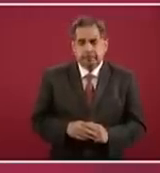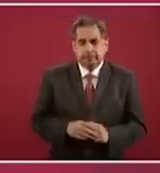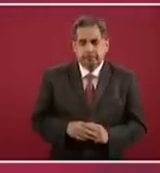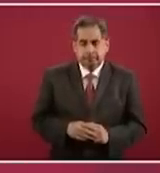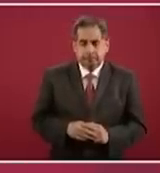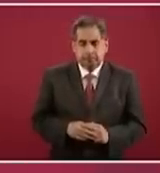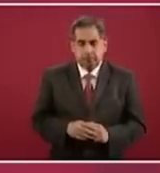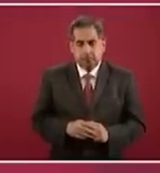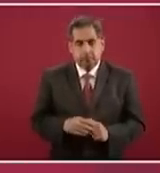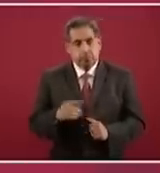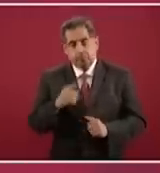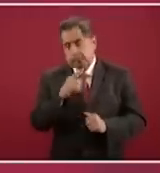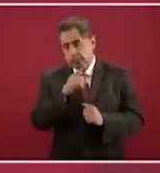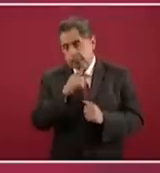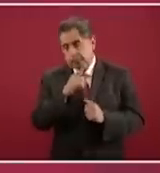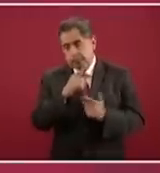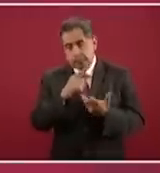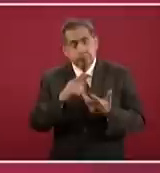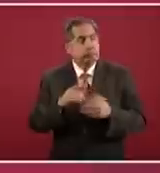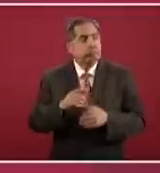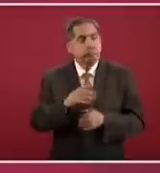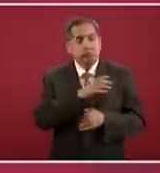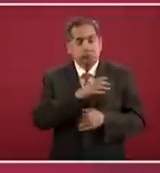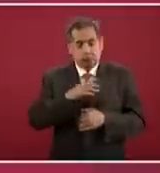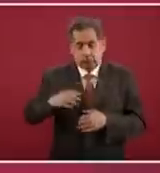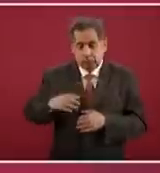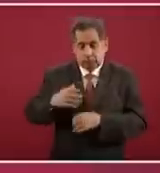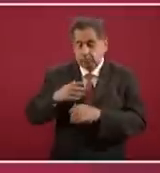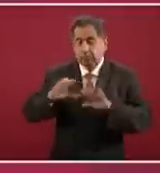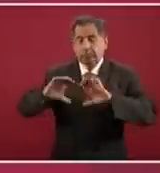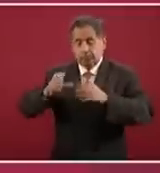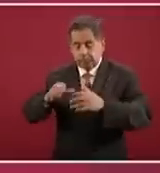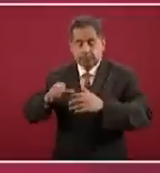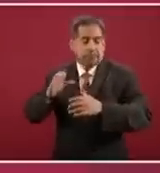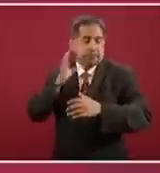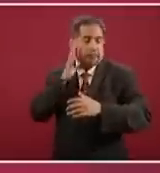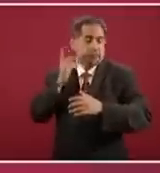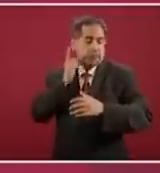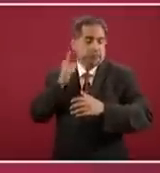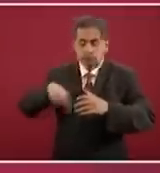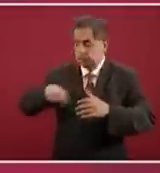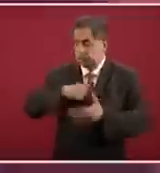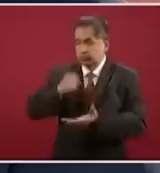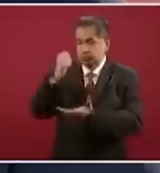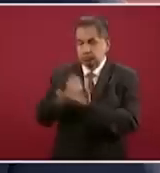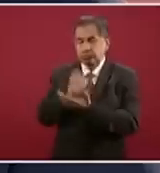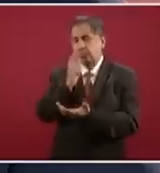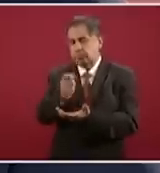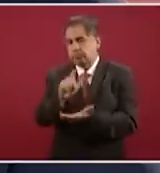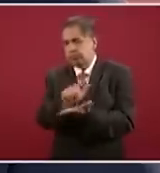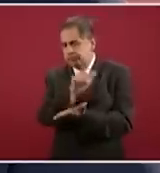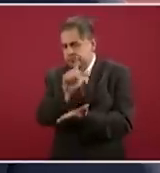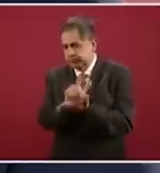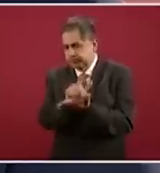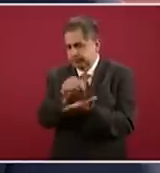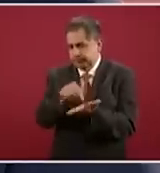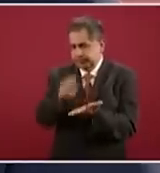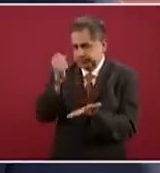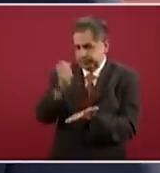ley, se aprobó una ley en el Congreso nuestro, laboral, en donde